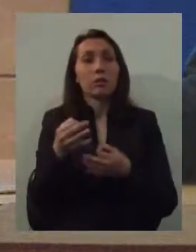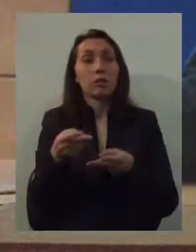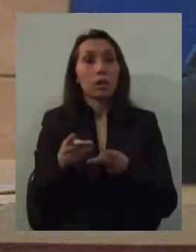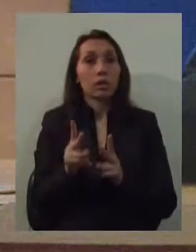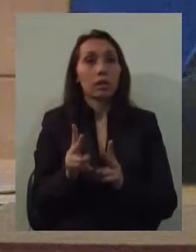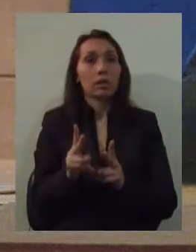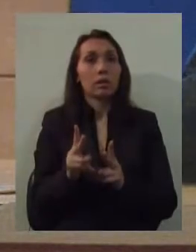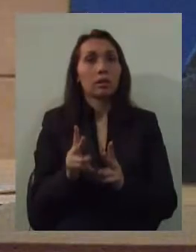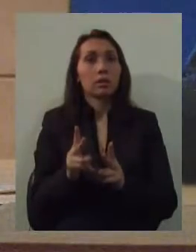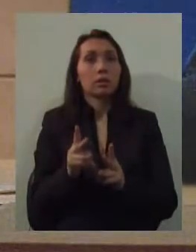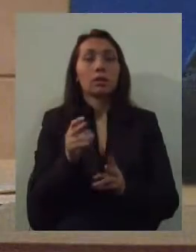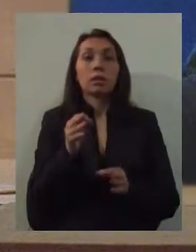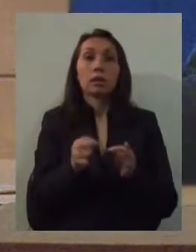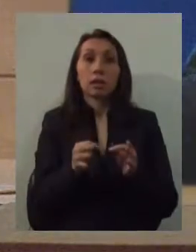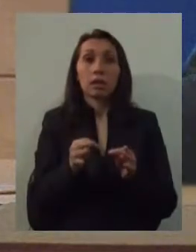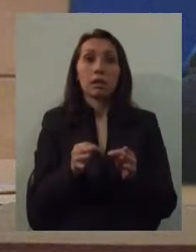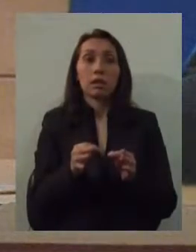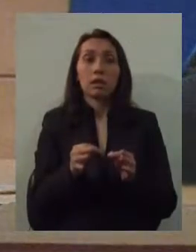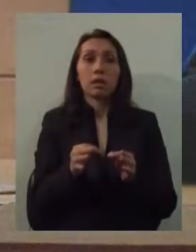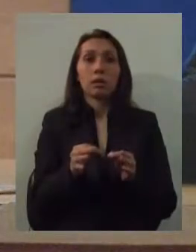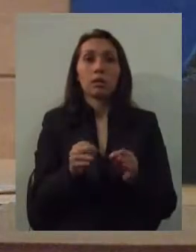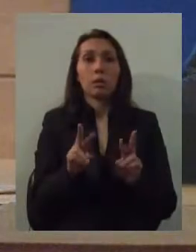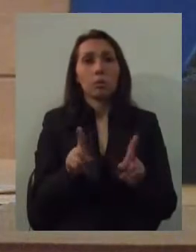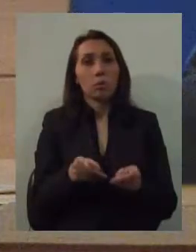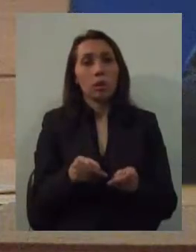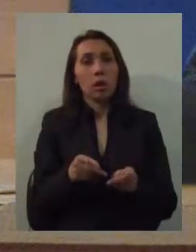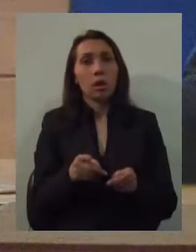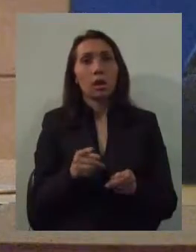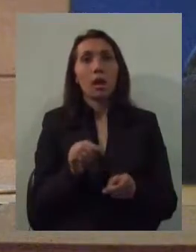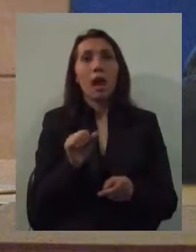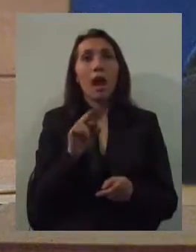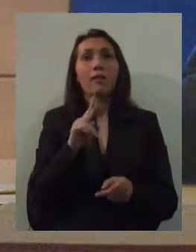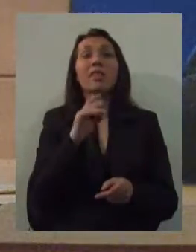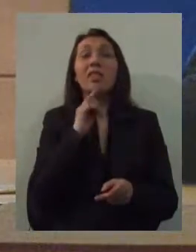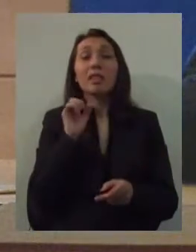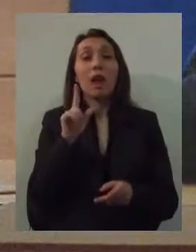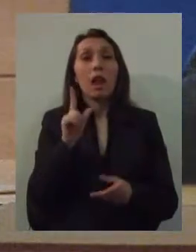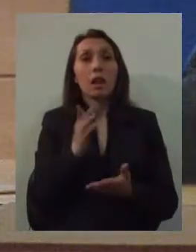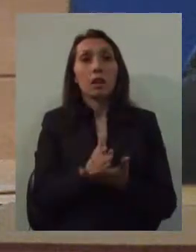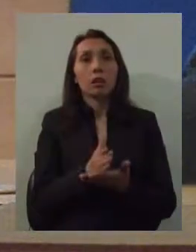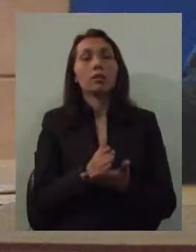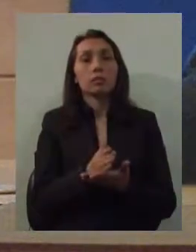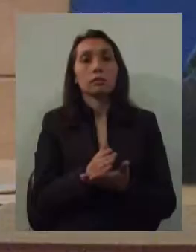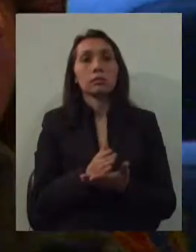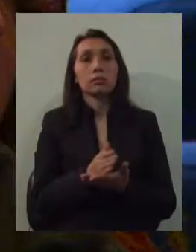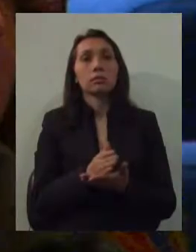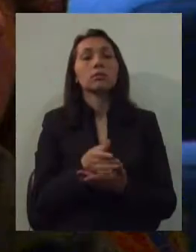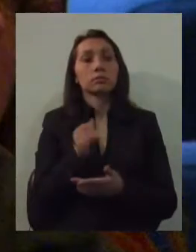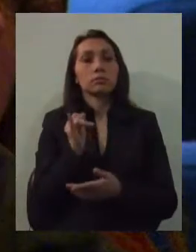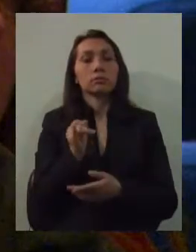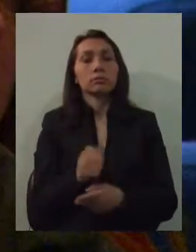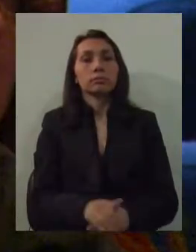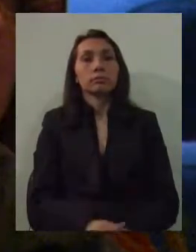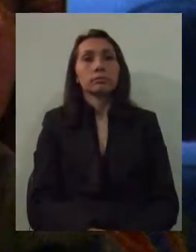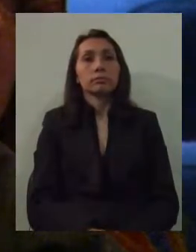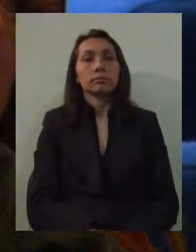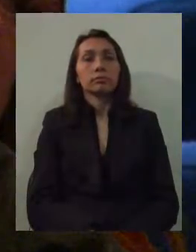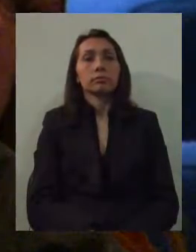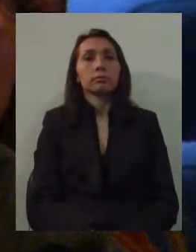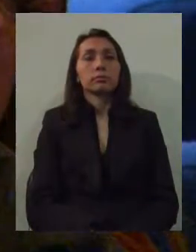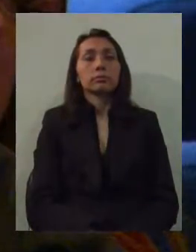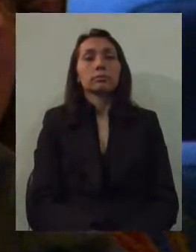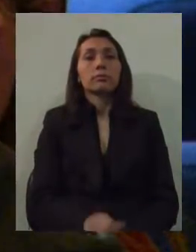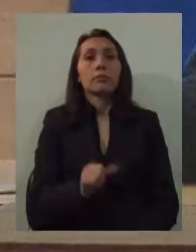Si por tribunal sería tribunal arbitral de derecho o tribunal arbitral de derecho, ¿cuál? Árbitro de derecho. Ah, el árbitro de